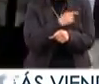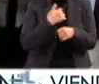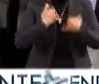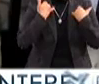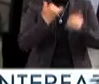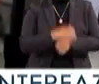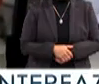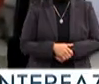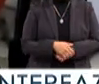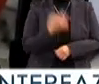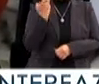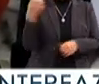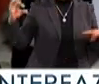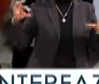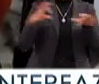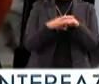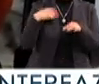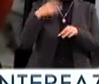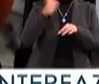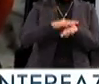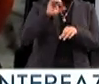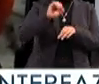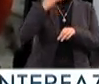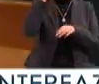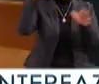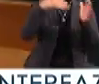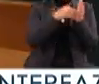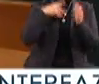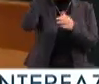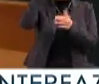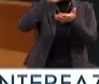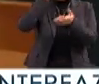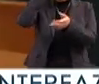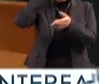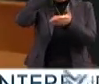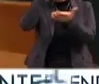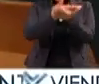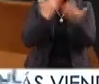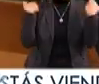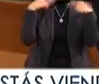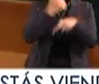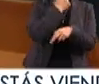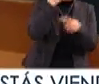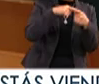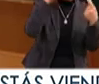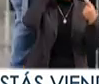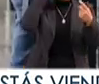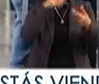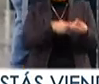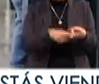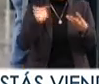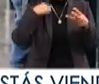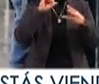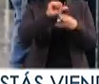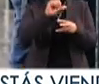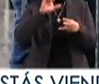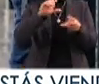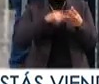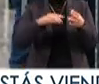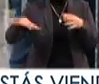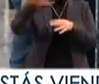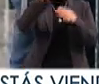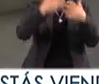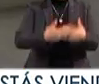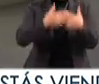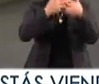jóvenes. Esta configuración incluye las más de 64 mil propuestas realizadas por maestros, estudiantes, directivos, la sociedad civil y el